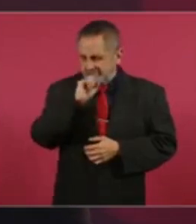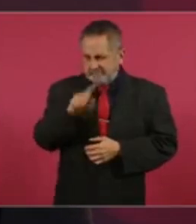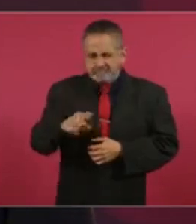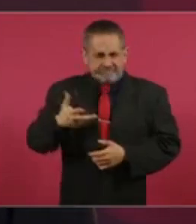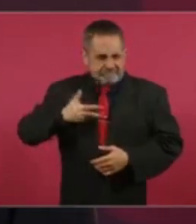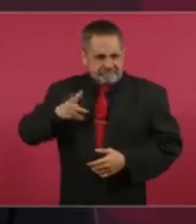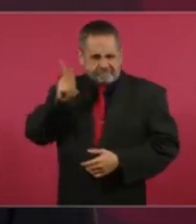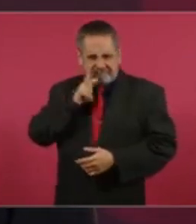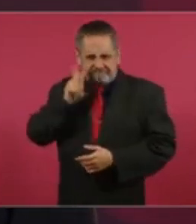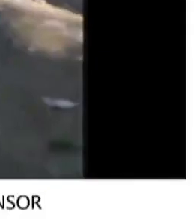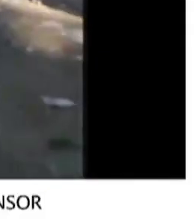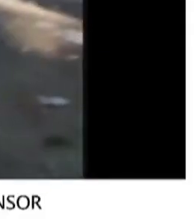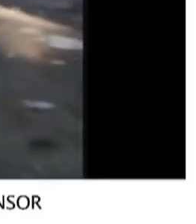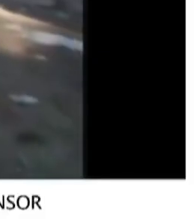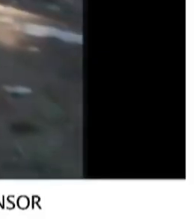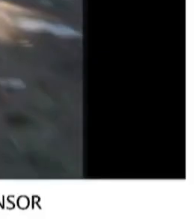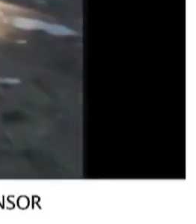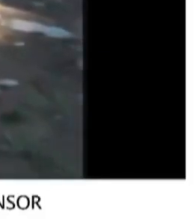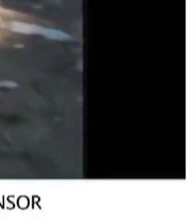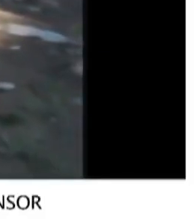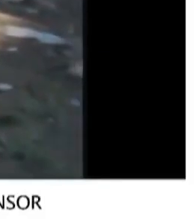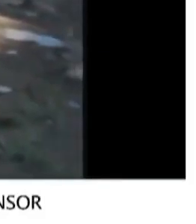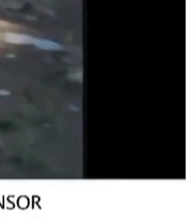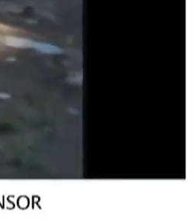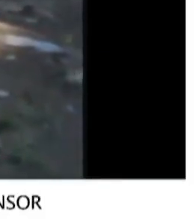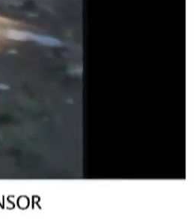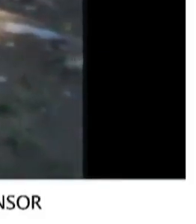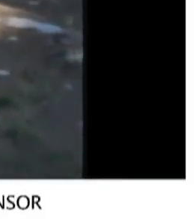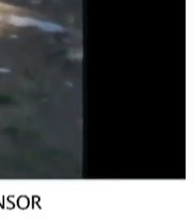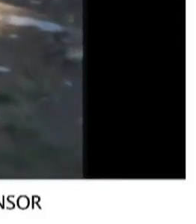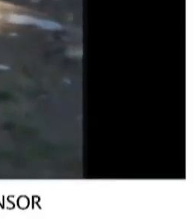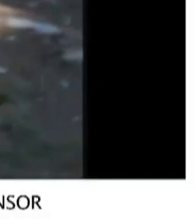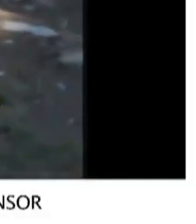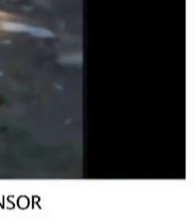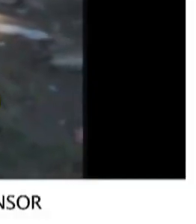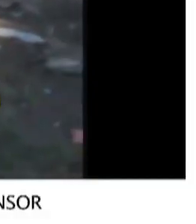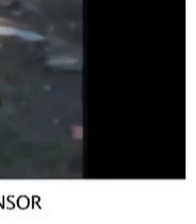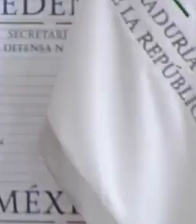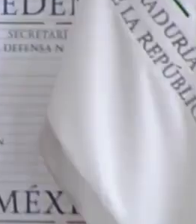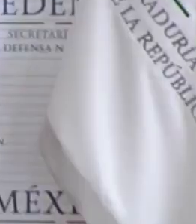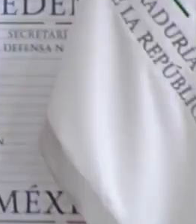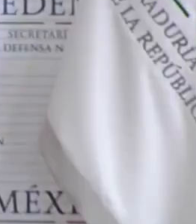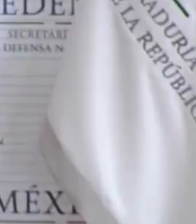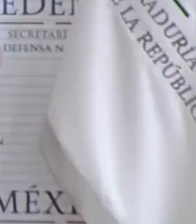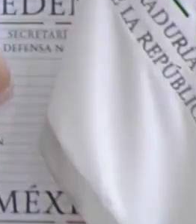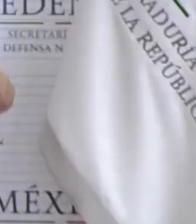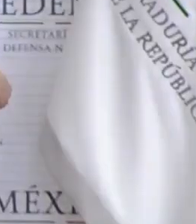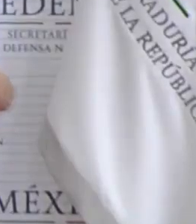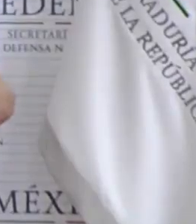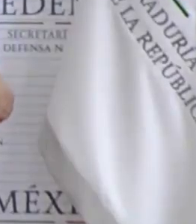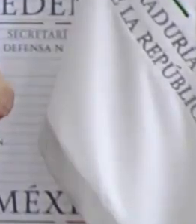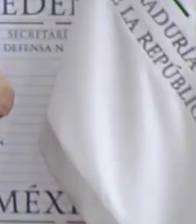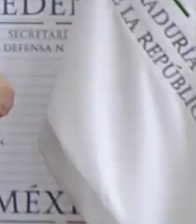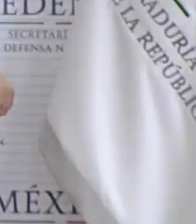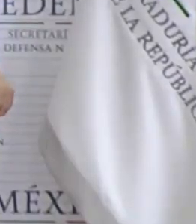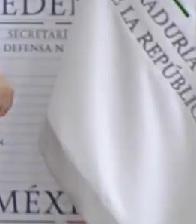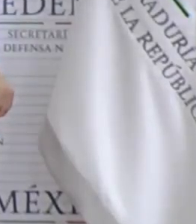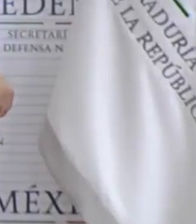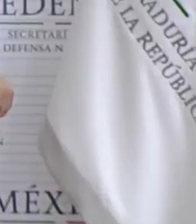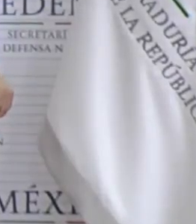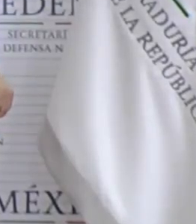El presidente Andrés Manuel López Obrador acusó al Poder Judicial de la Federación de actuar con consigna política en el